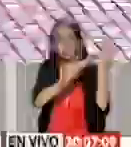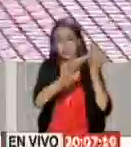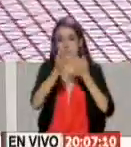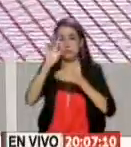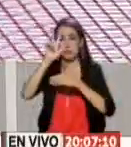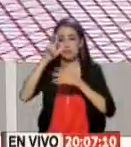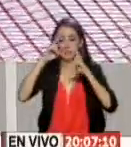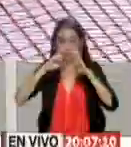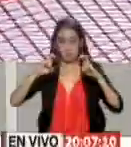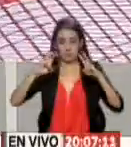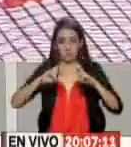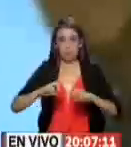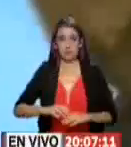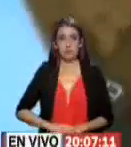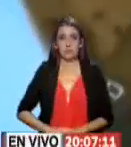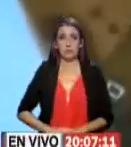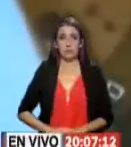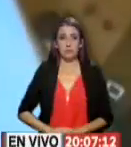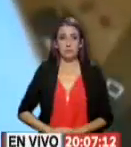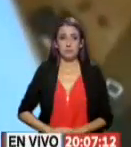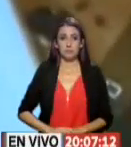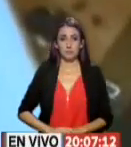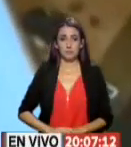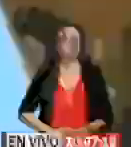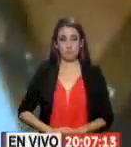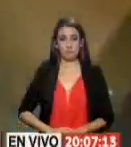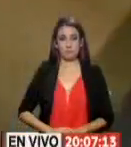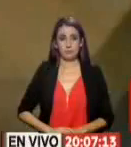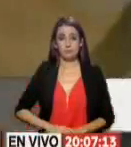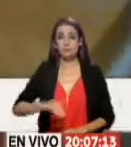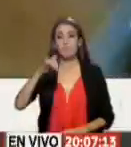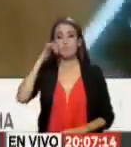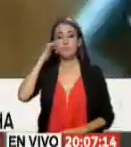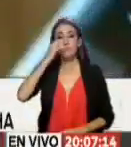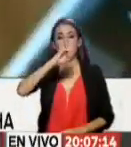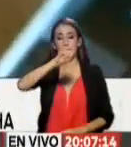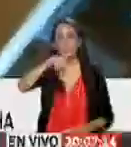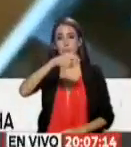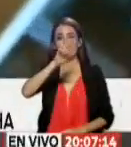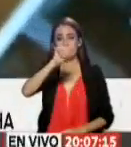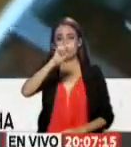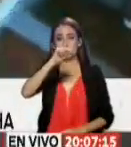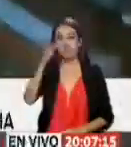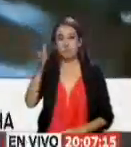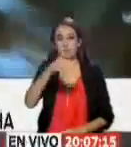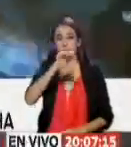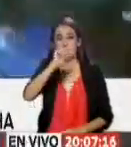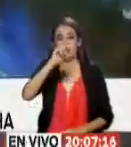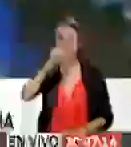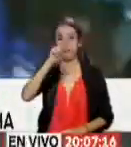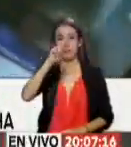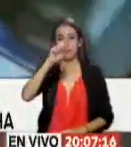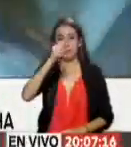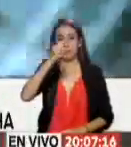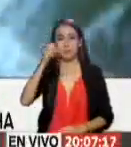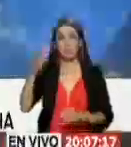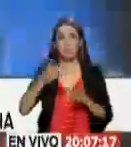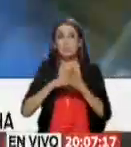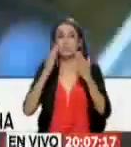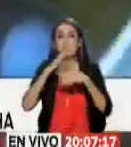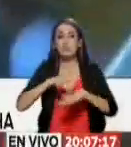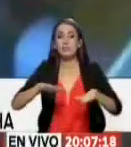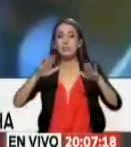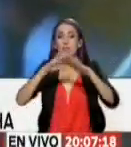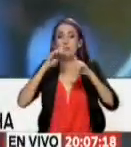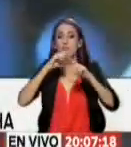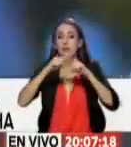3 investigados. Los teléfonos de Juan Andrés M. y de uno de los hermanos Ponce fueron analizados. La Fiscalía extrajo el contenido